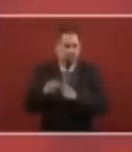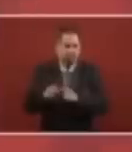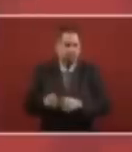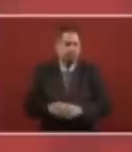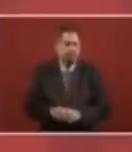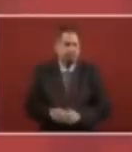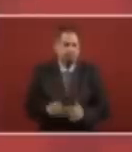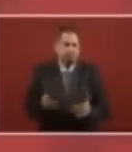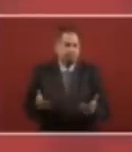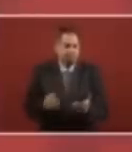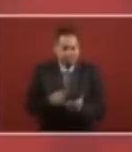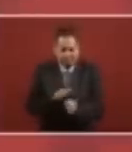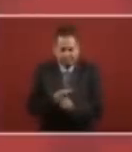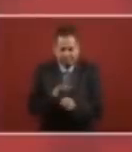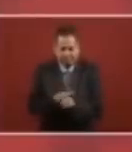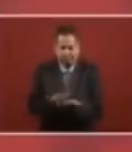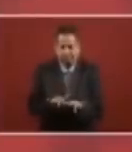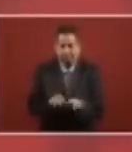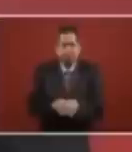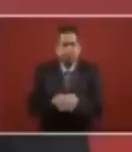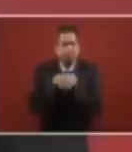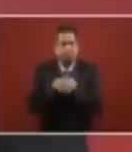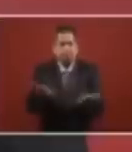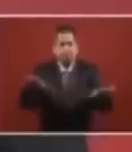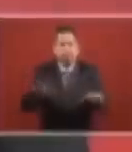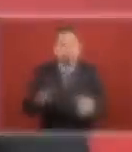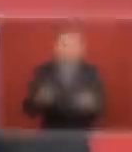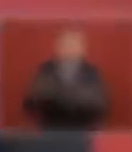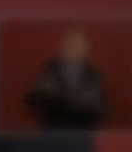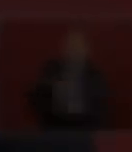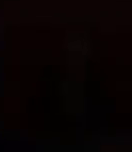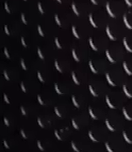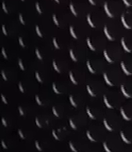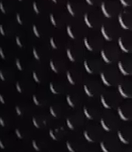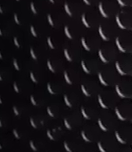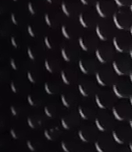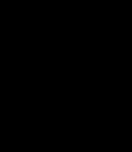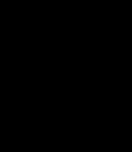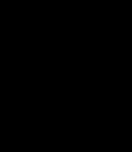Qué más le puedo pedir a la vida